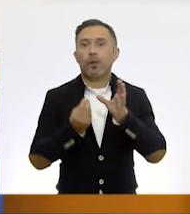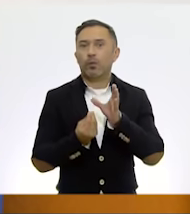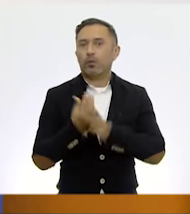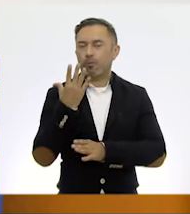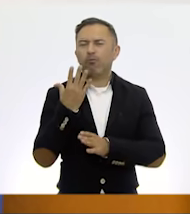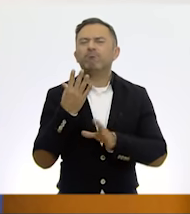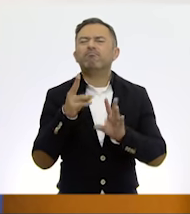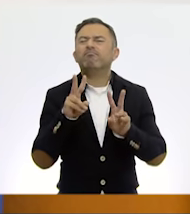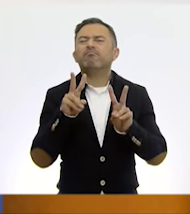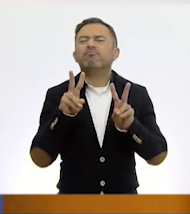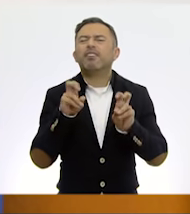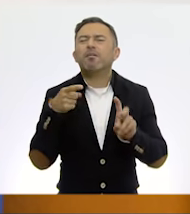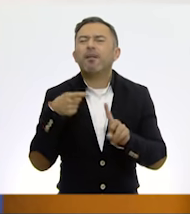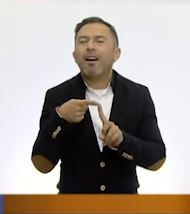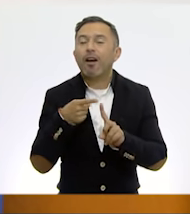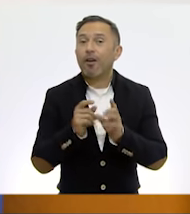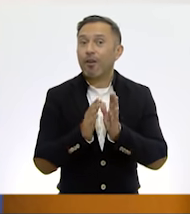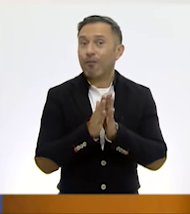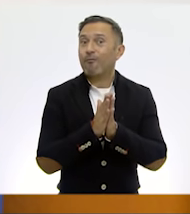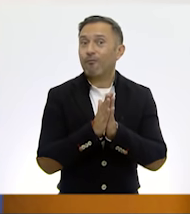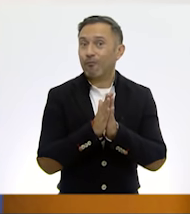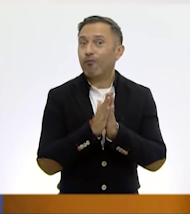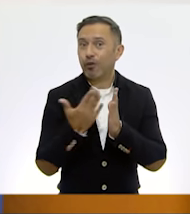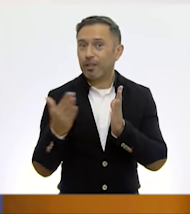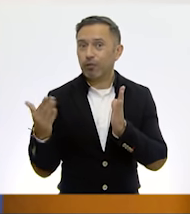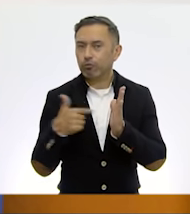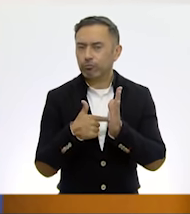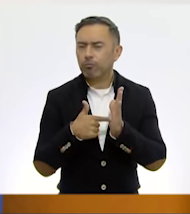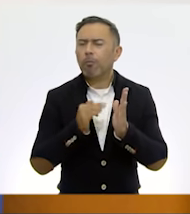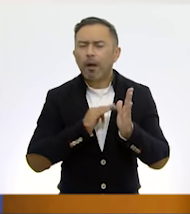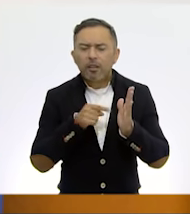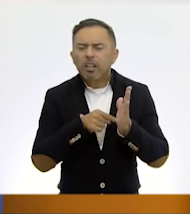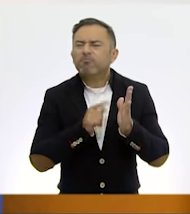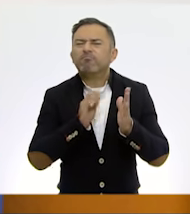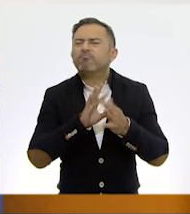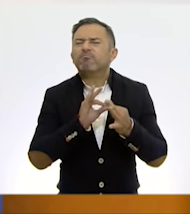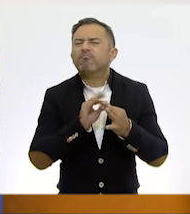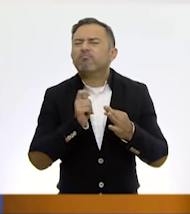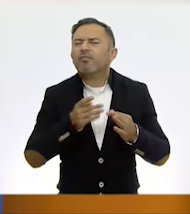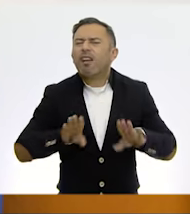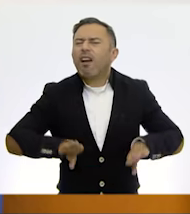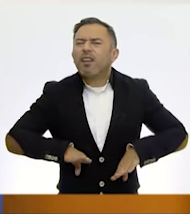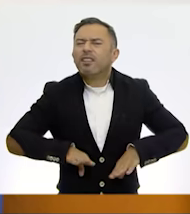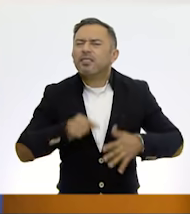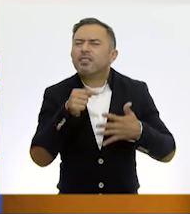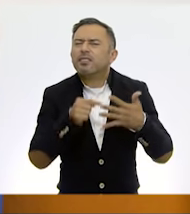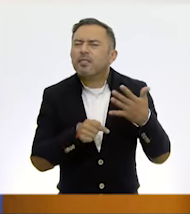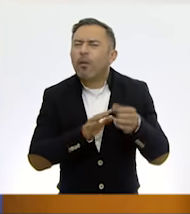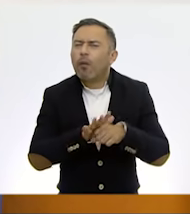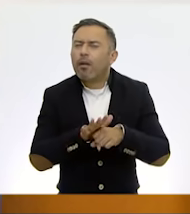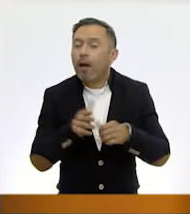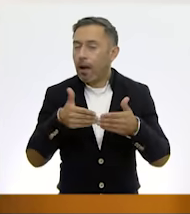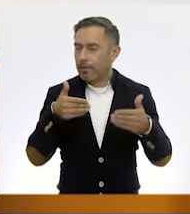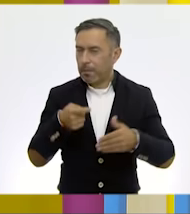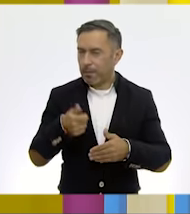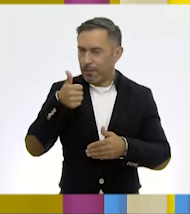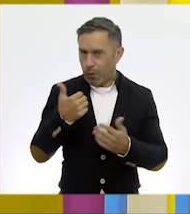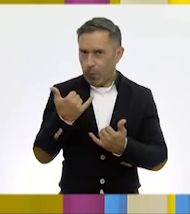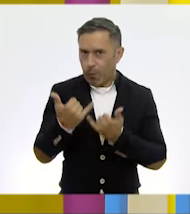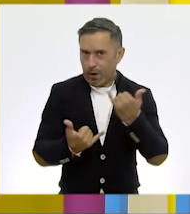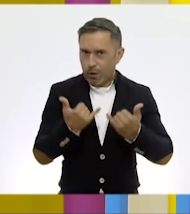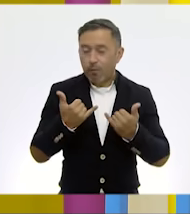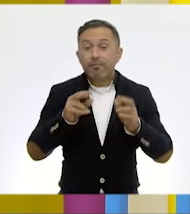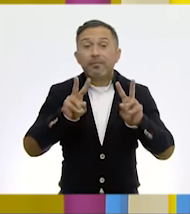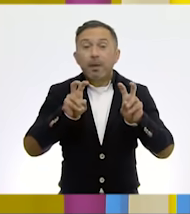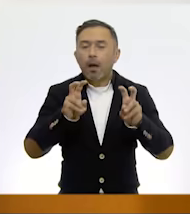vamos a ver las características de estos. Pero antes de empezar, quiero que hagamos un juego. Se llama La Confusión. Este juego